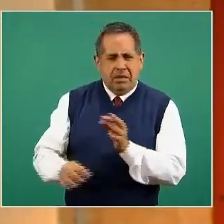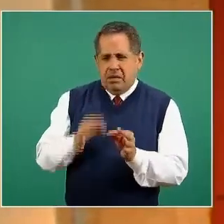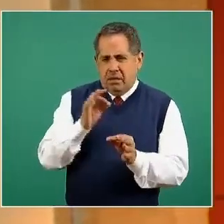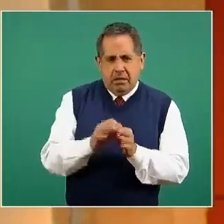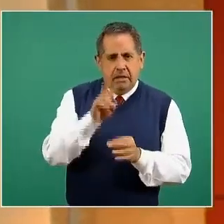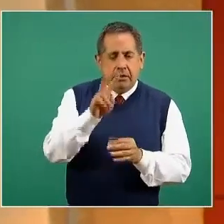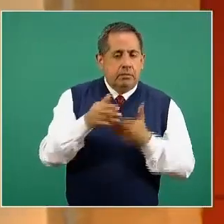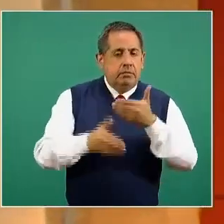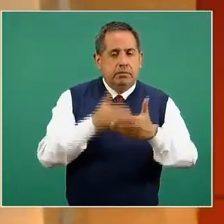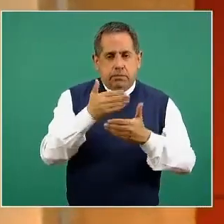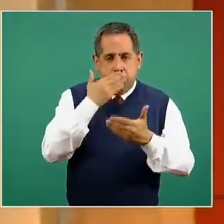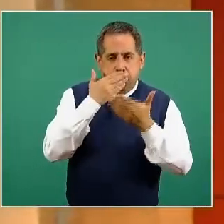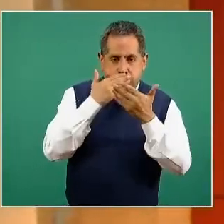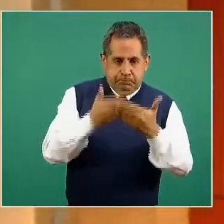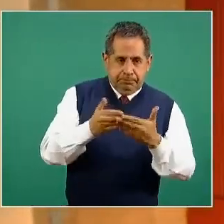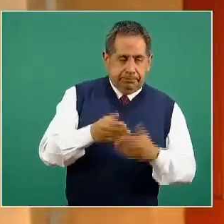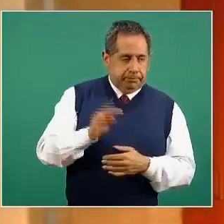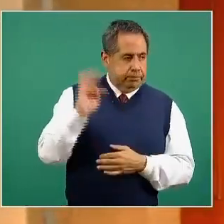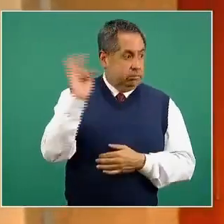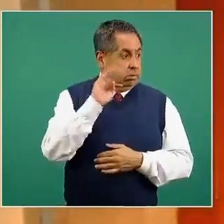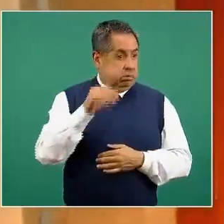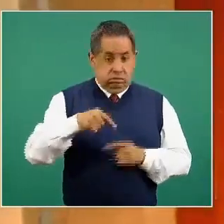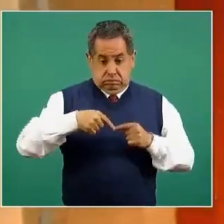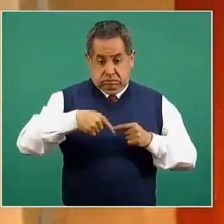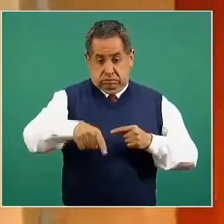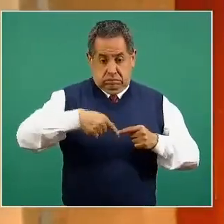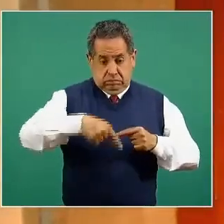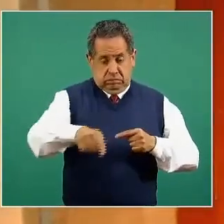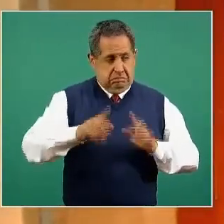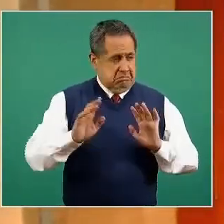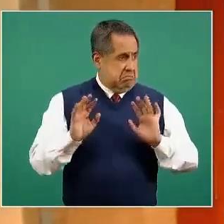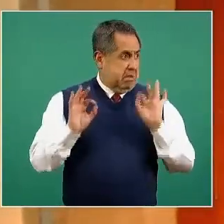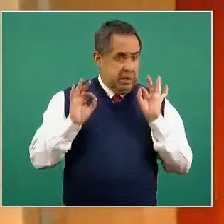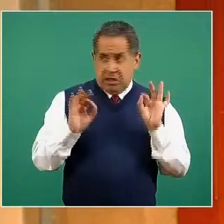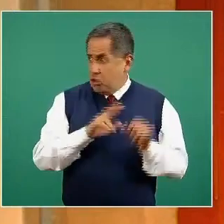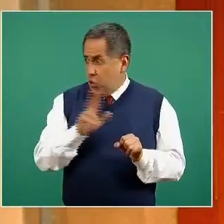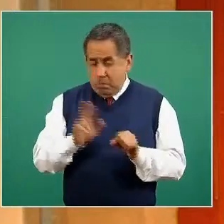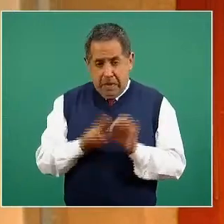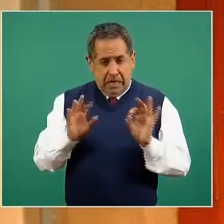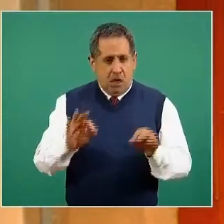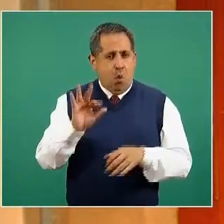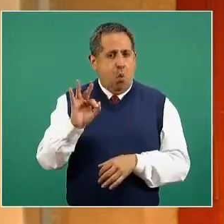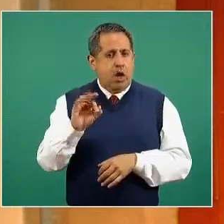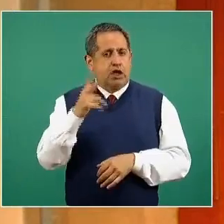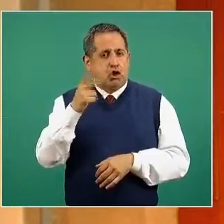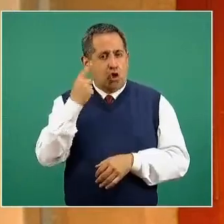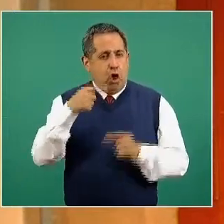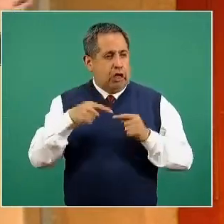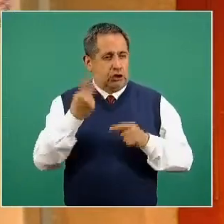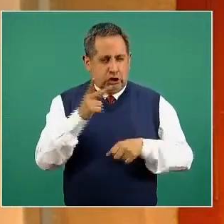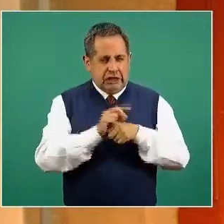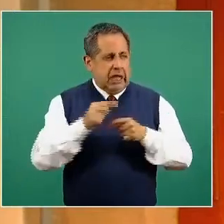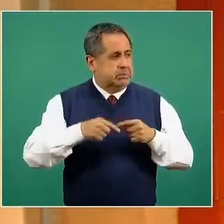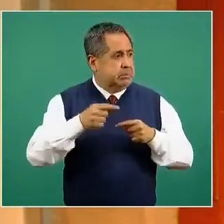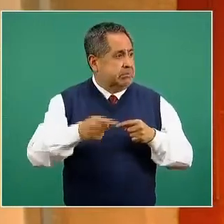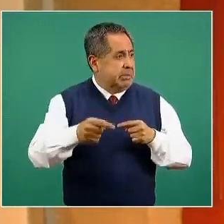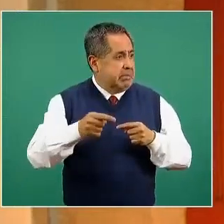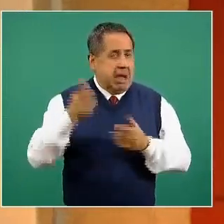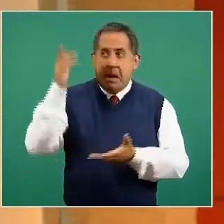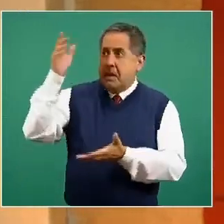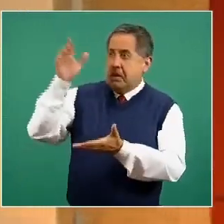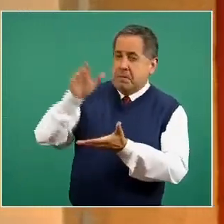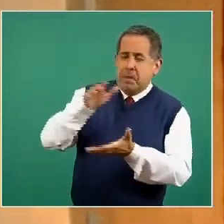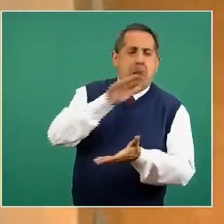es que, si no existe ninguna eventualidad, en las siguientes 48 horas habremos completado el uso de este paquete. Con